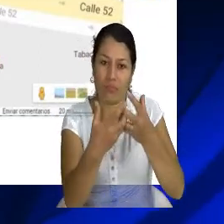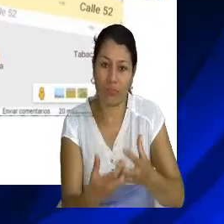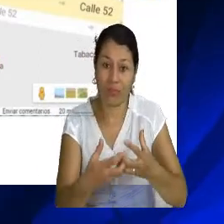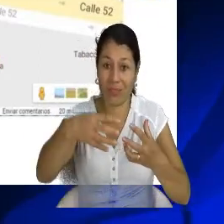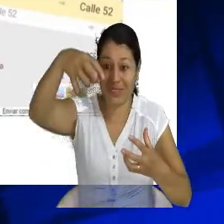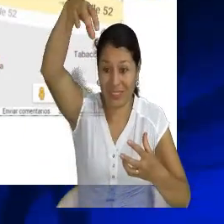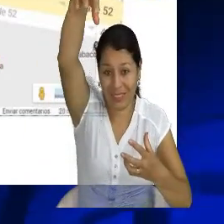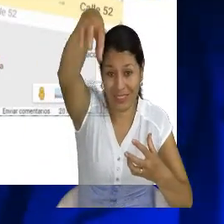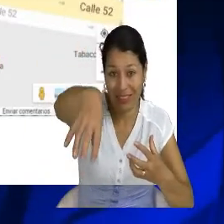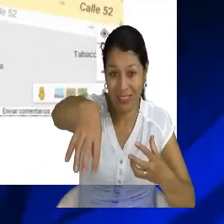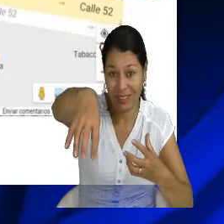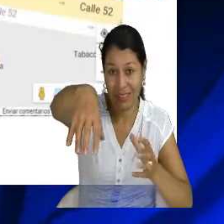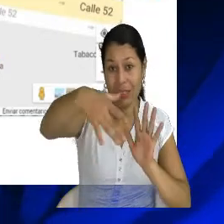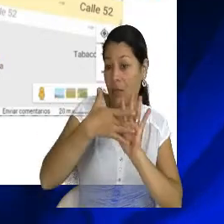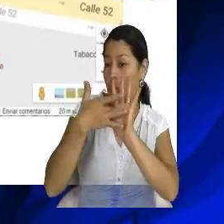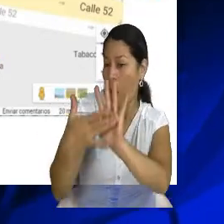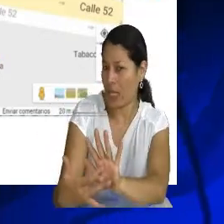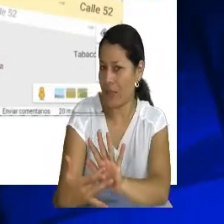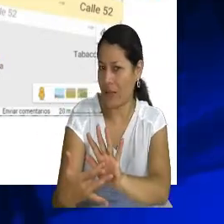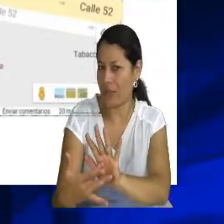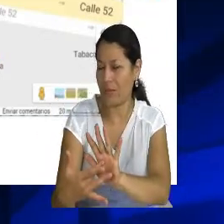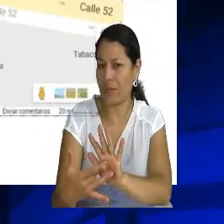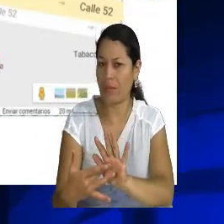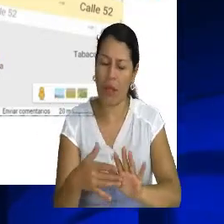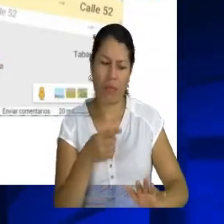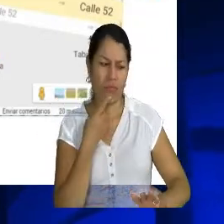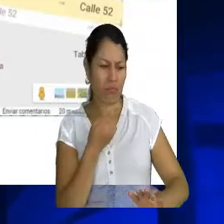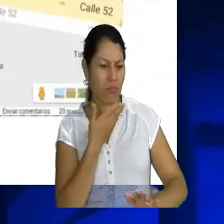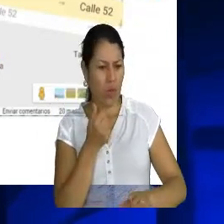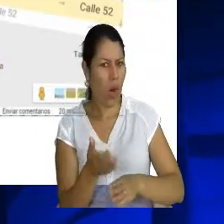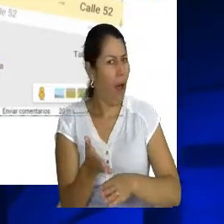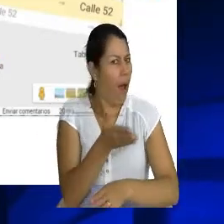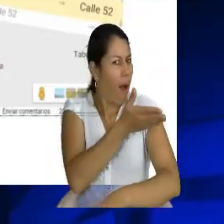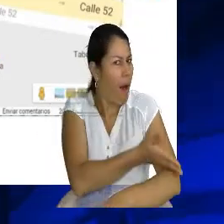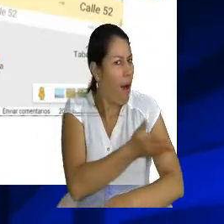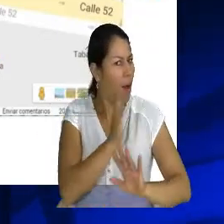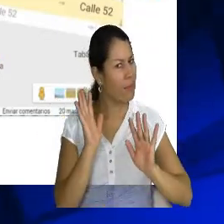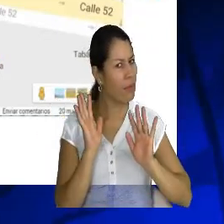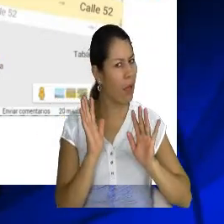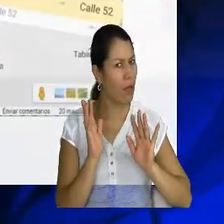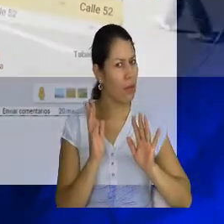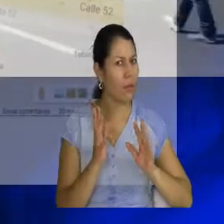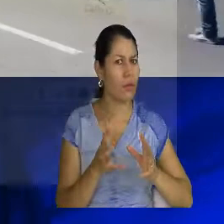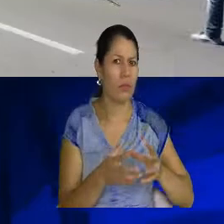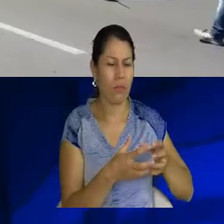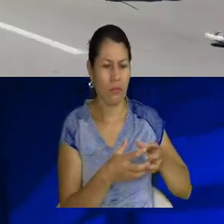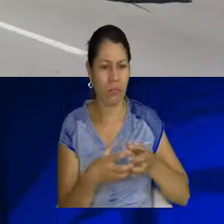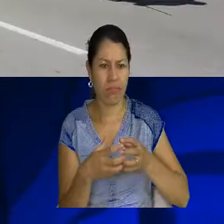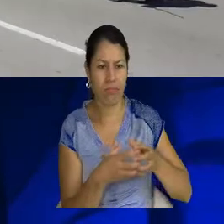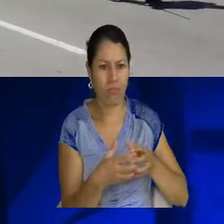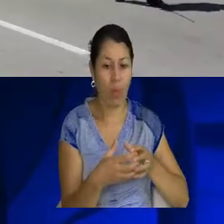por qué no lo hacen a la mitad del desfile? Porque hacen el espectáculo única y exclusivamente